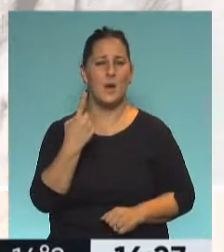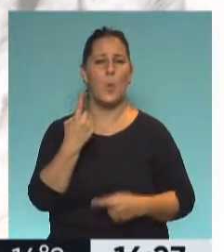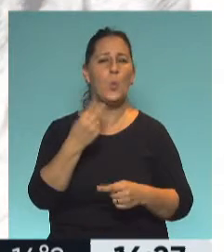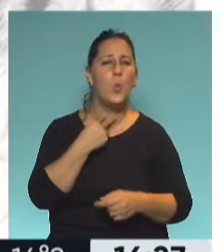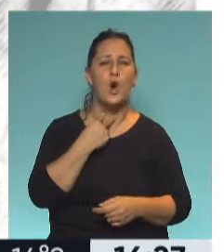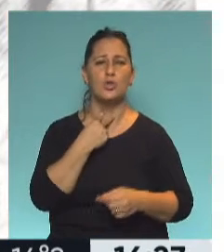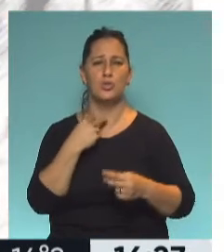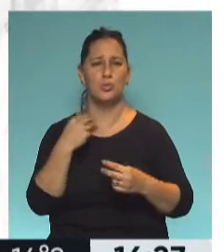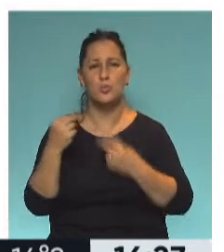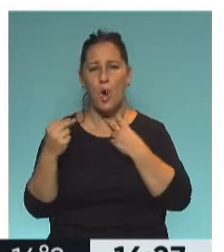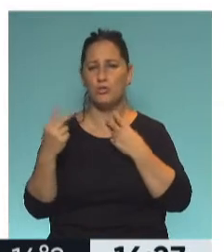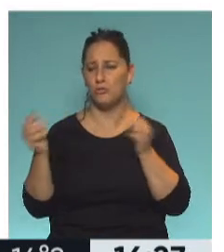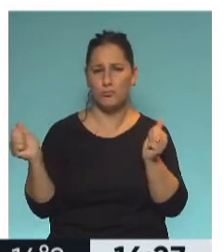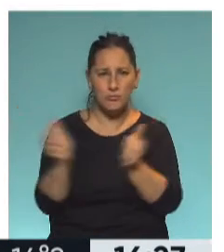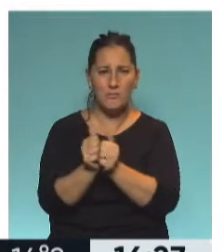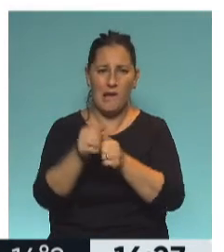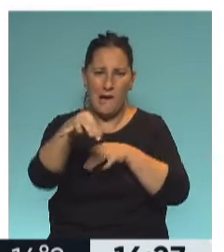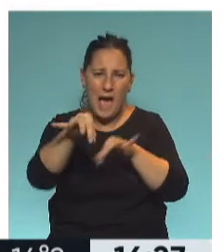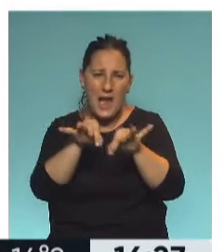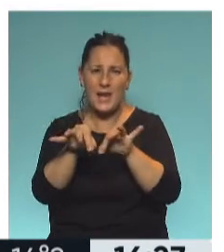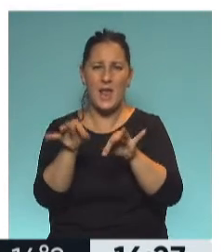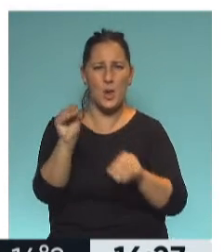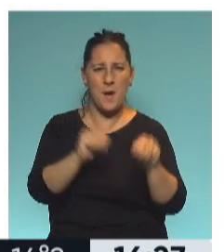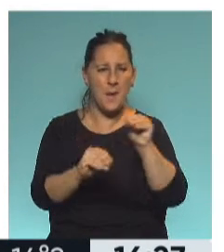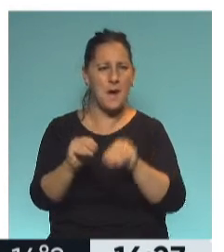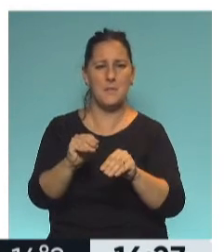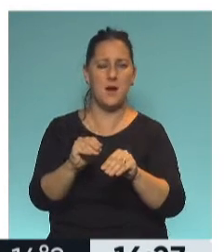dos voces y el arreglo y todo. Yo creo